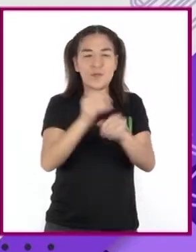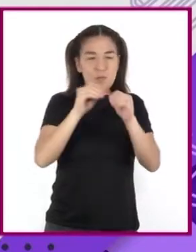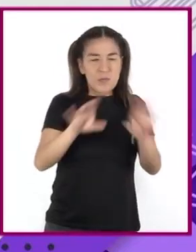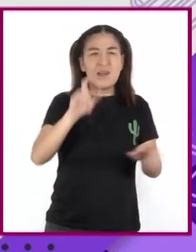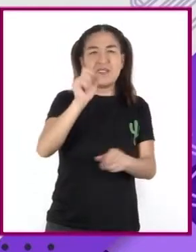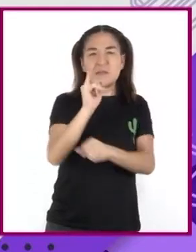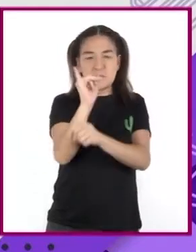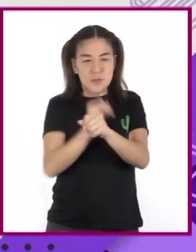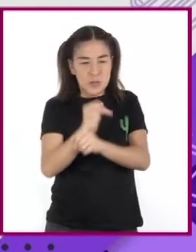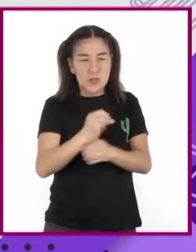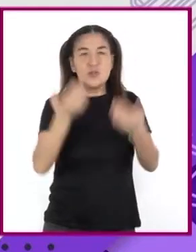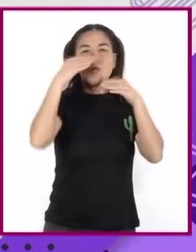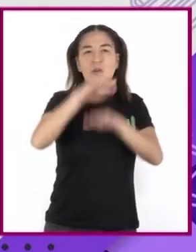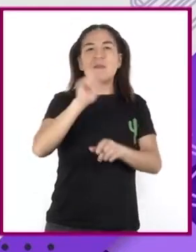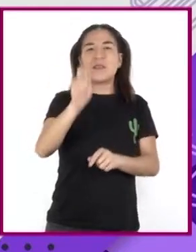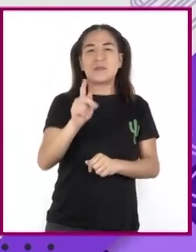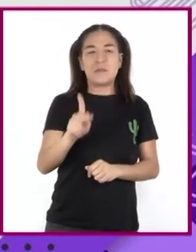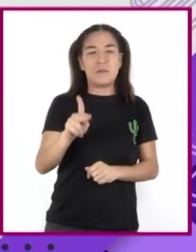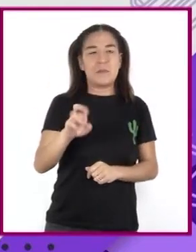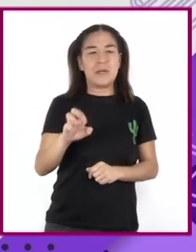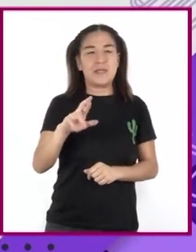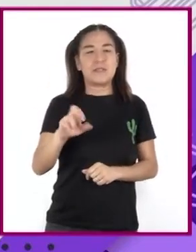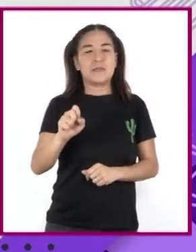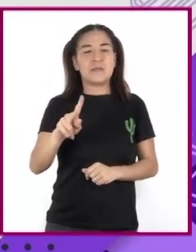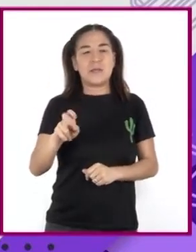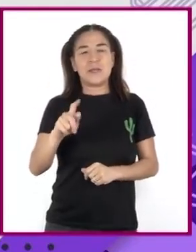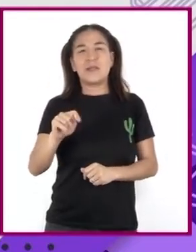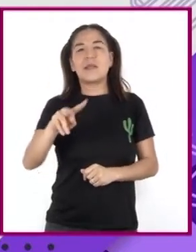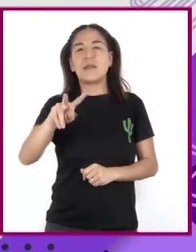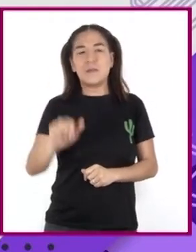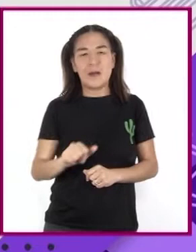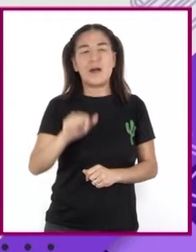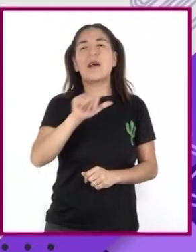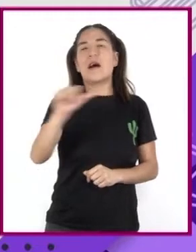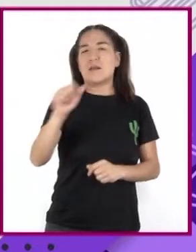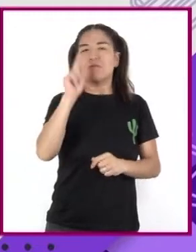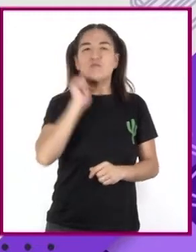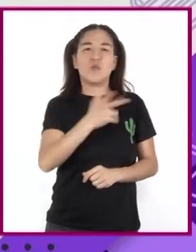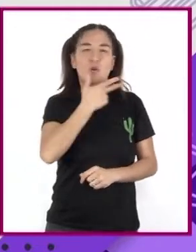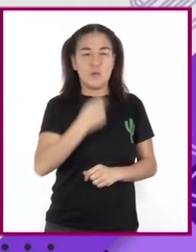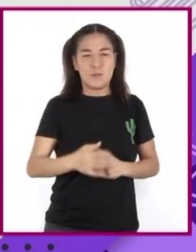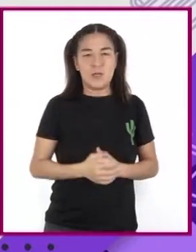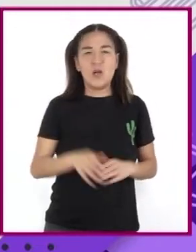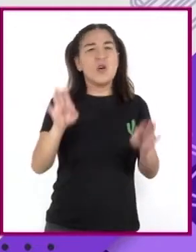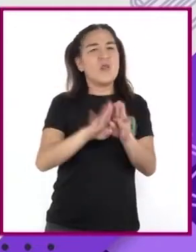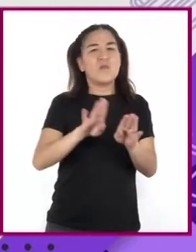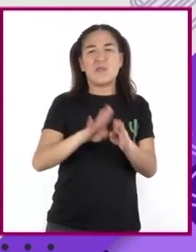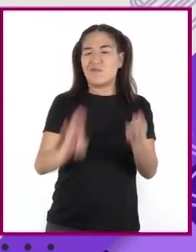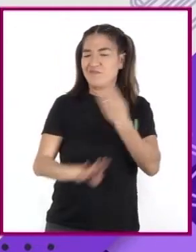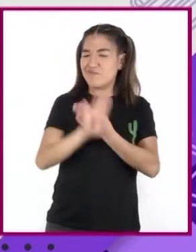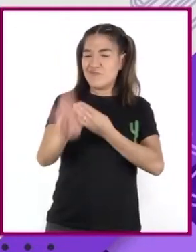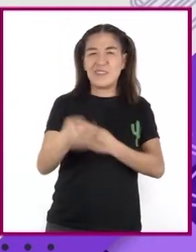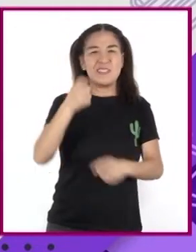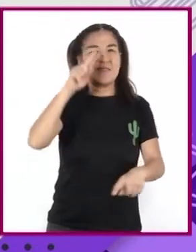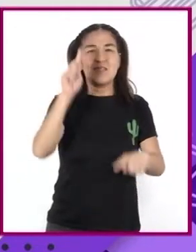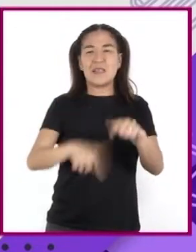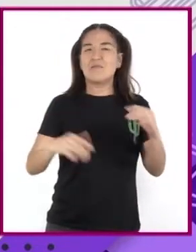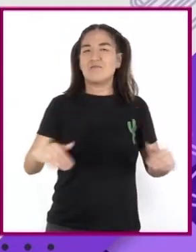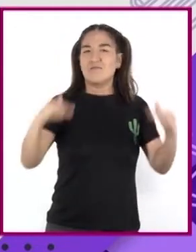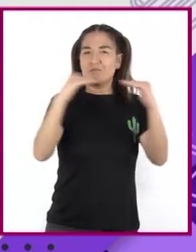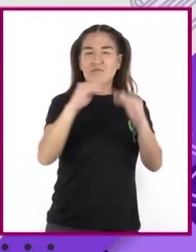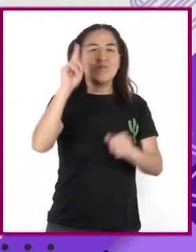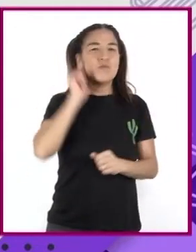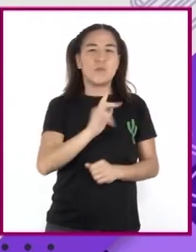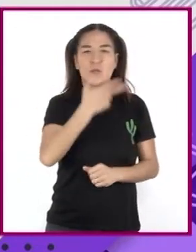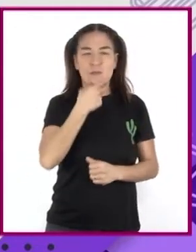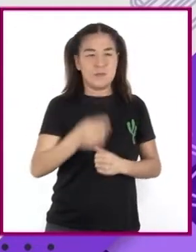actuales de la perspectiva de género. 3. Eliminar prejuicios sobre la igualdad de género.